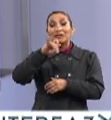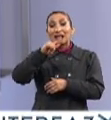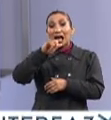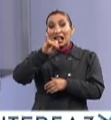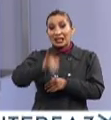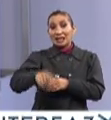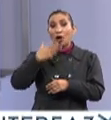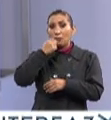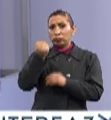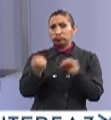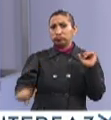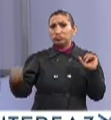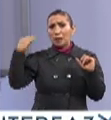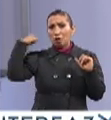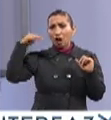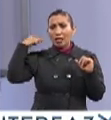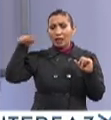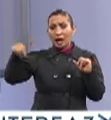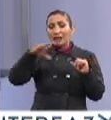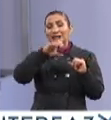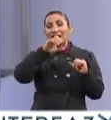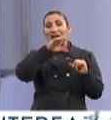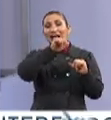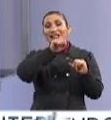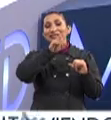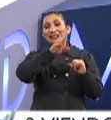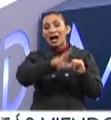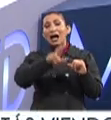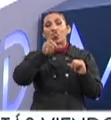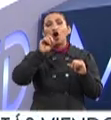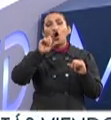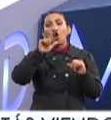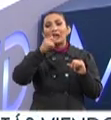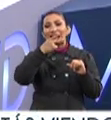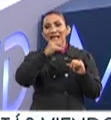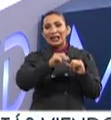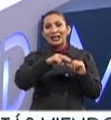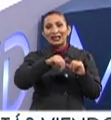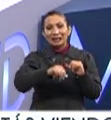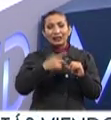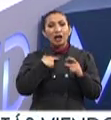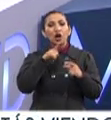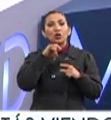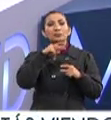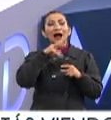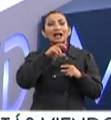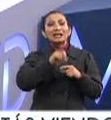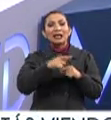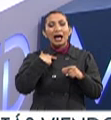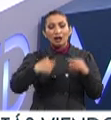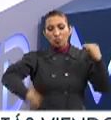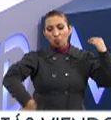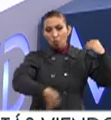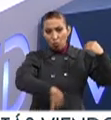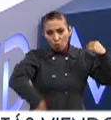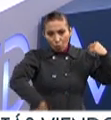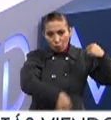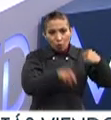de Morelia, César Holguín con su bandoneón, Luz María Frenk en el